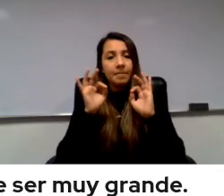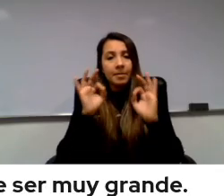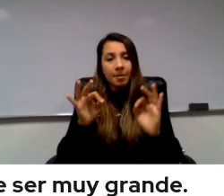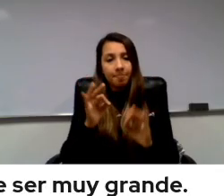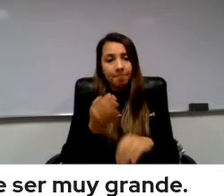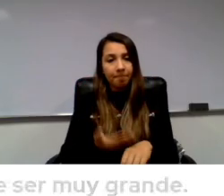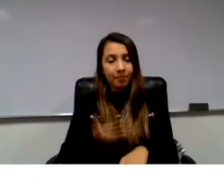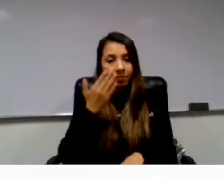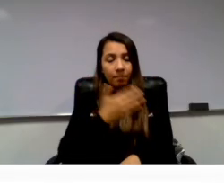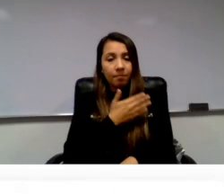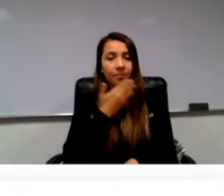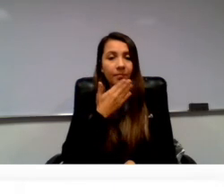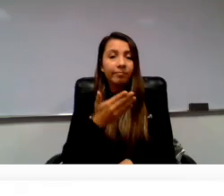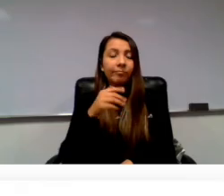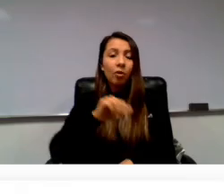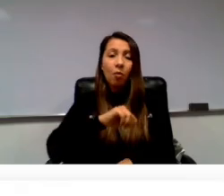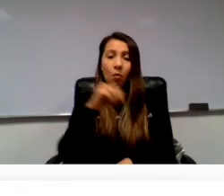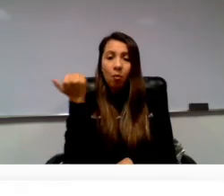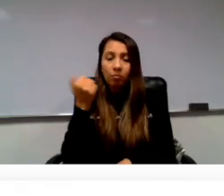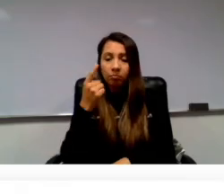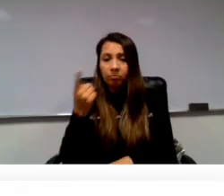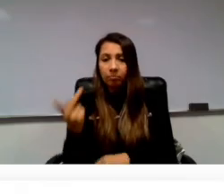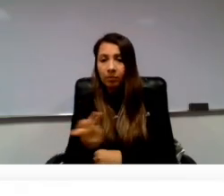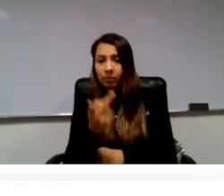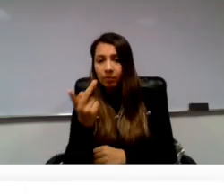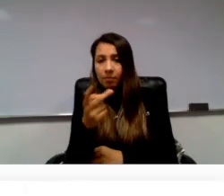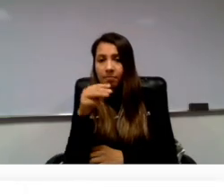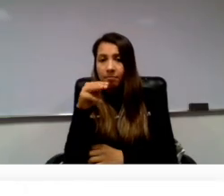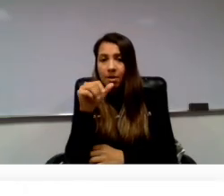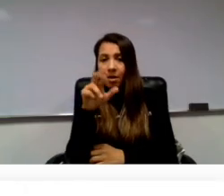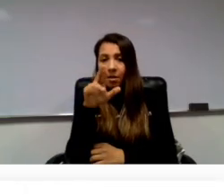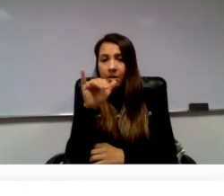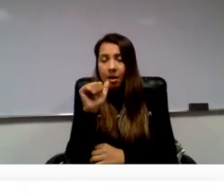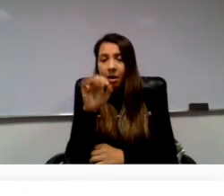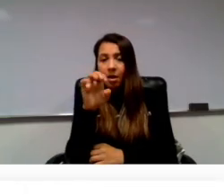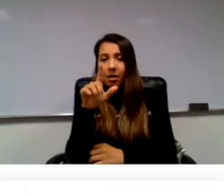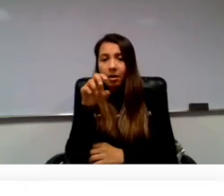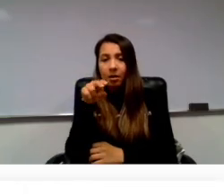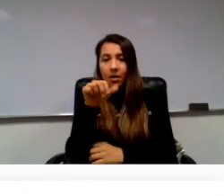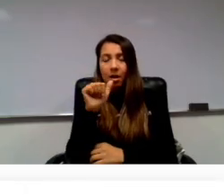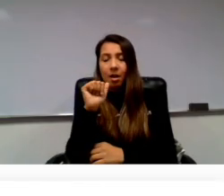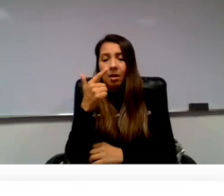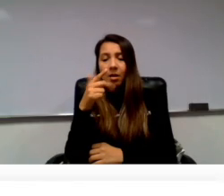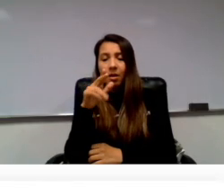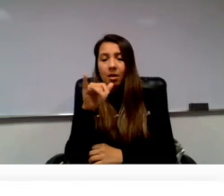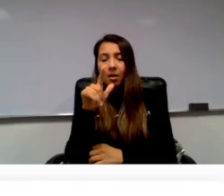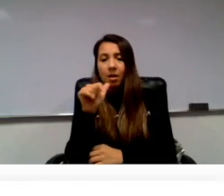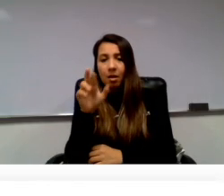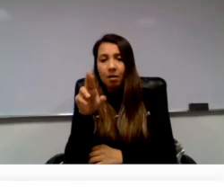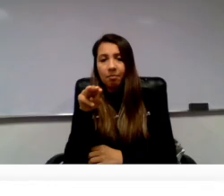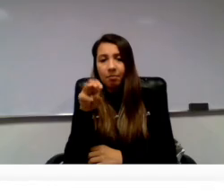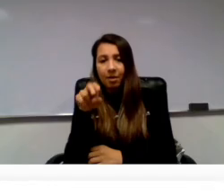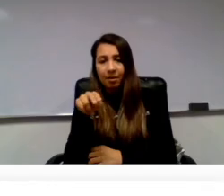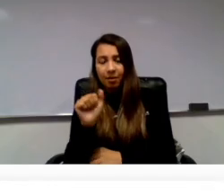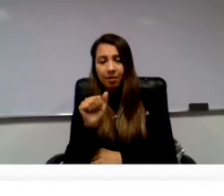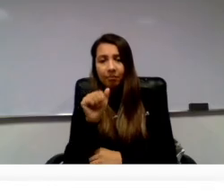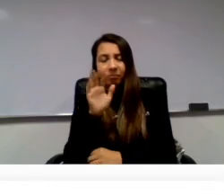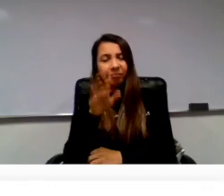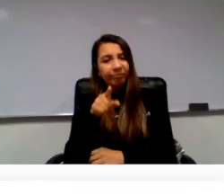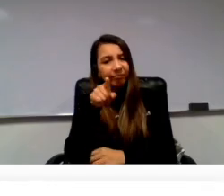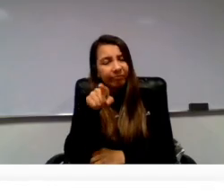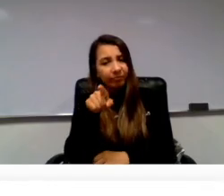Excelente, muy bien. Tenemos otra participación de María Elena Aguilar Mena. Hola, María Elena. Dice, eso de la